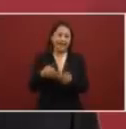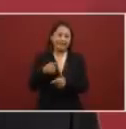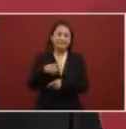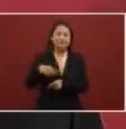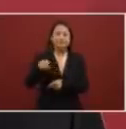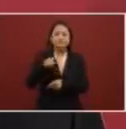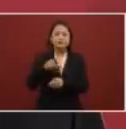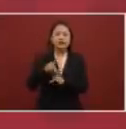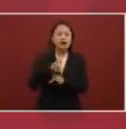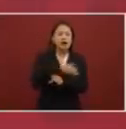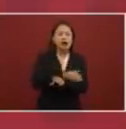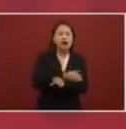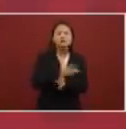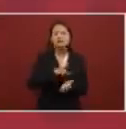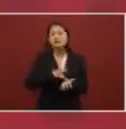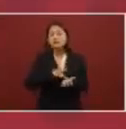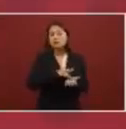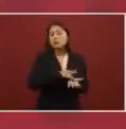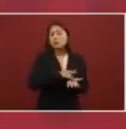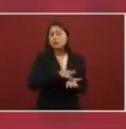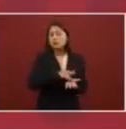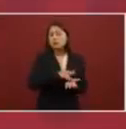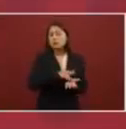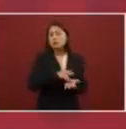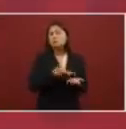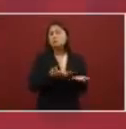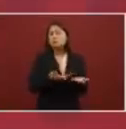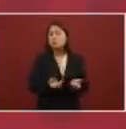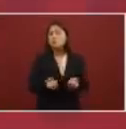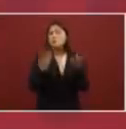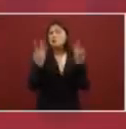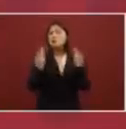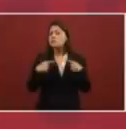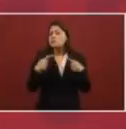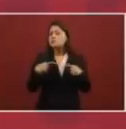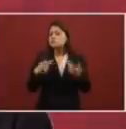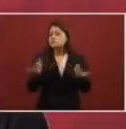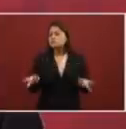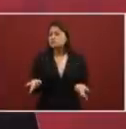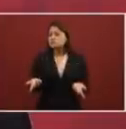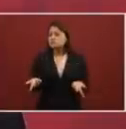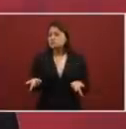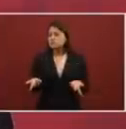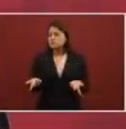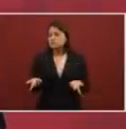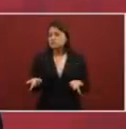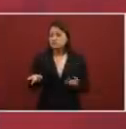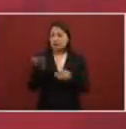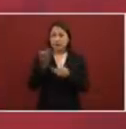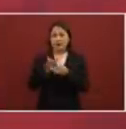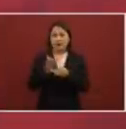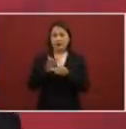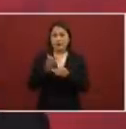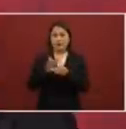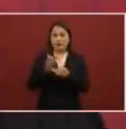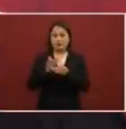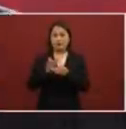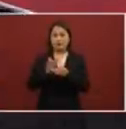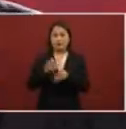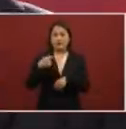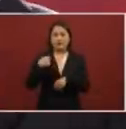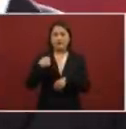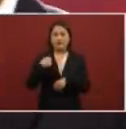apoyaron el modelo neoliberal. Y hasta ahora no he escuchado de esos